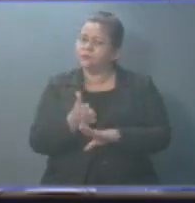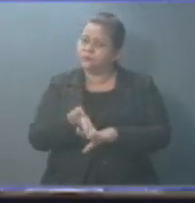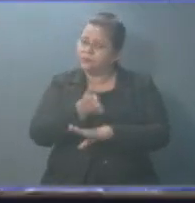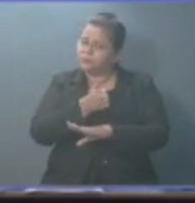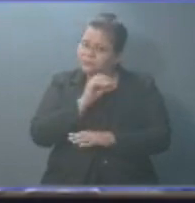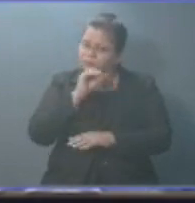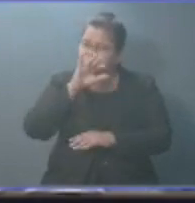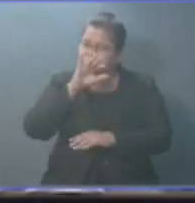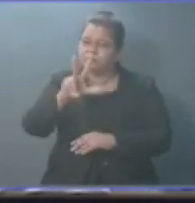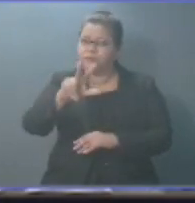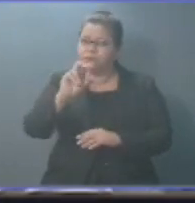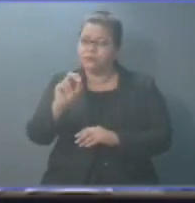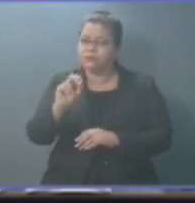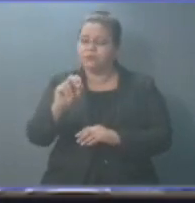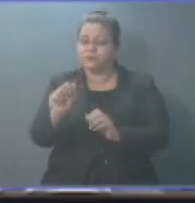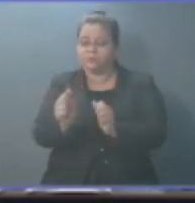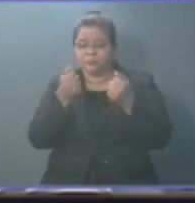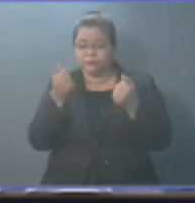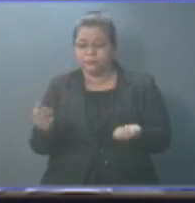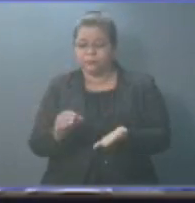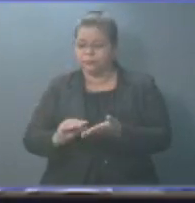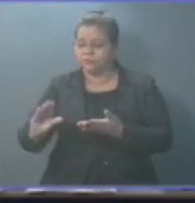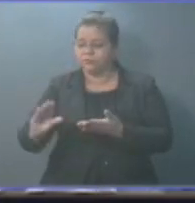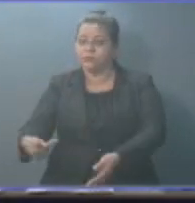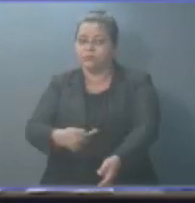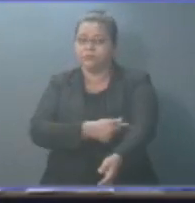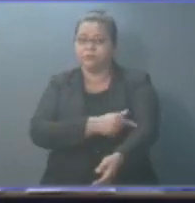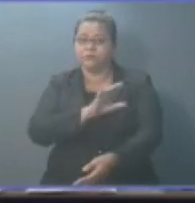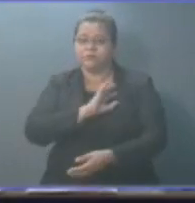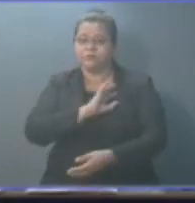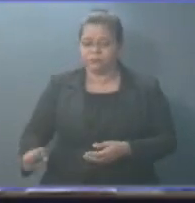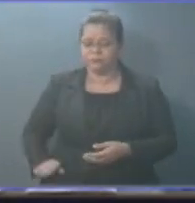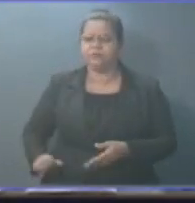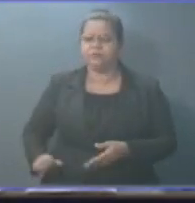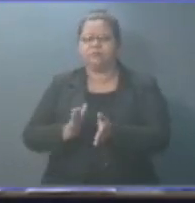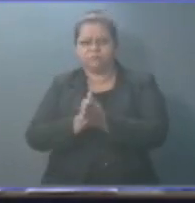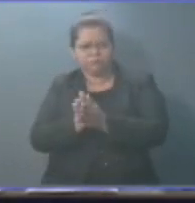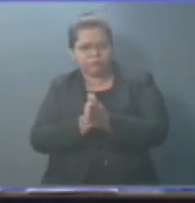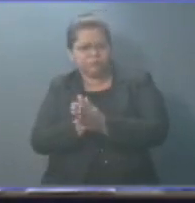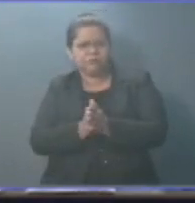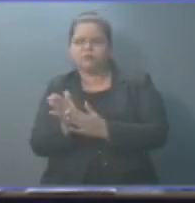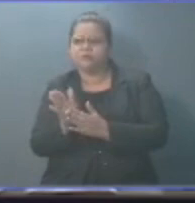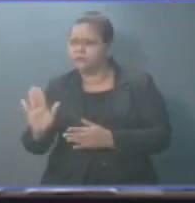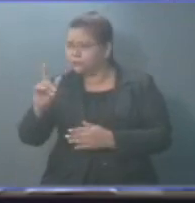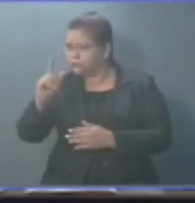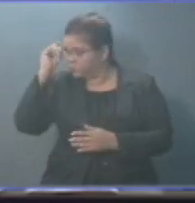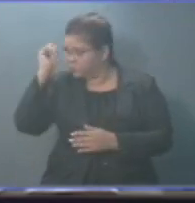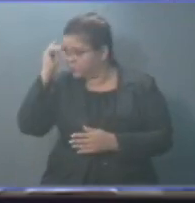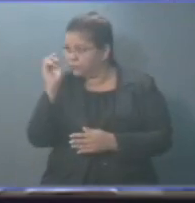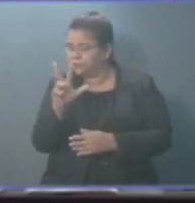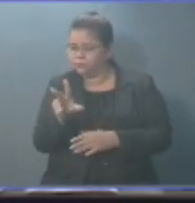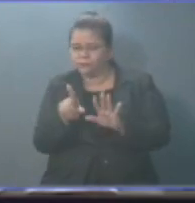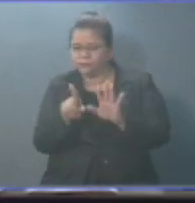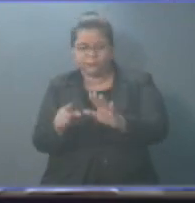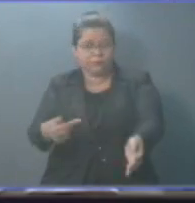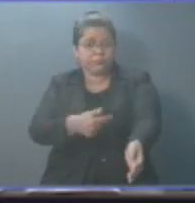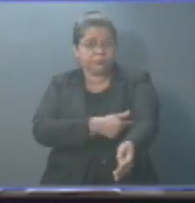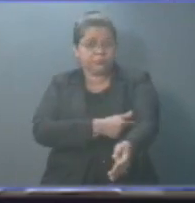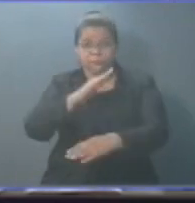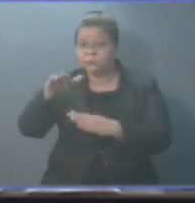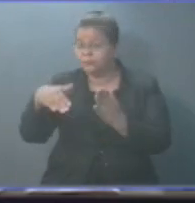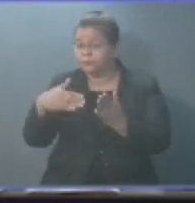aquí, 30 millones para el hospital de El Salvador, interesante para su funcionamiento. Son 36 hospitales a